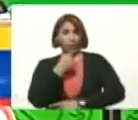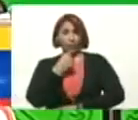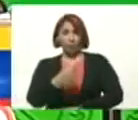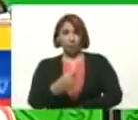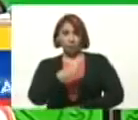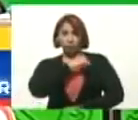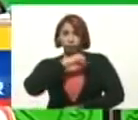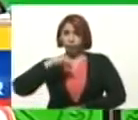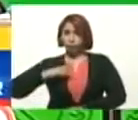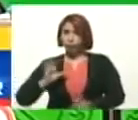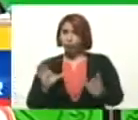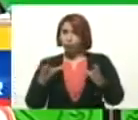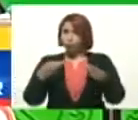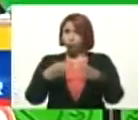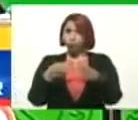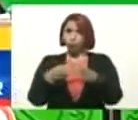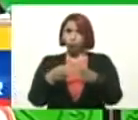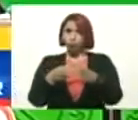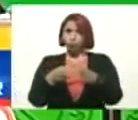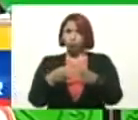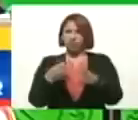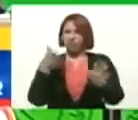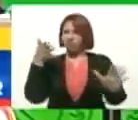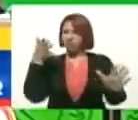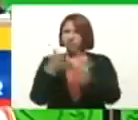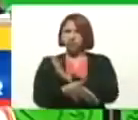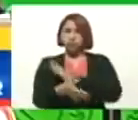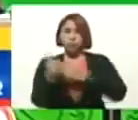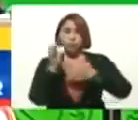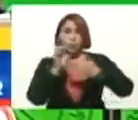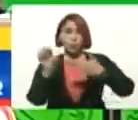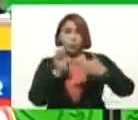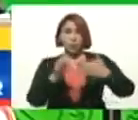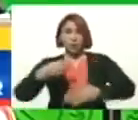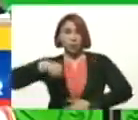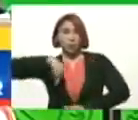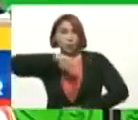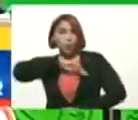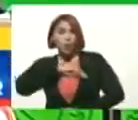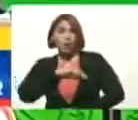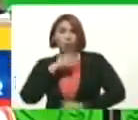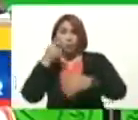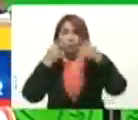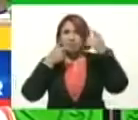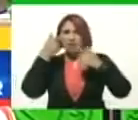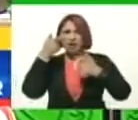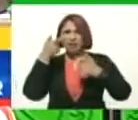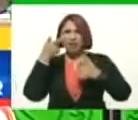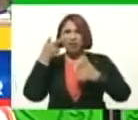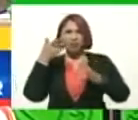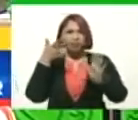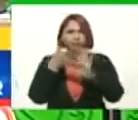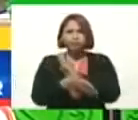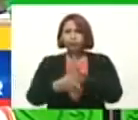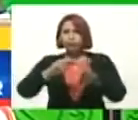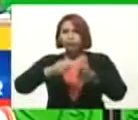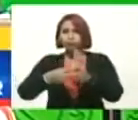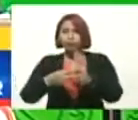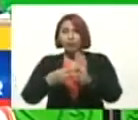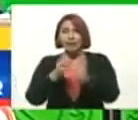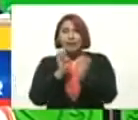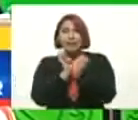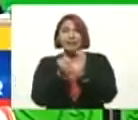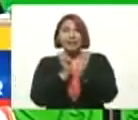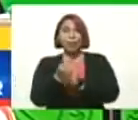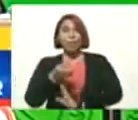privada, el concepto estratégico de nuestro comandante Chávez, el concepto geopolítico de nuestro